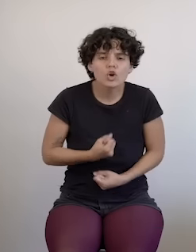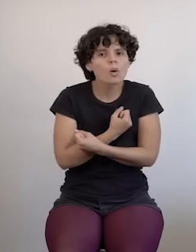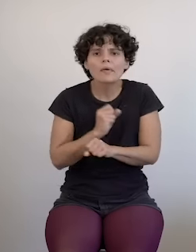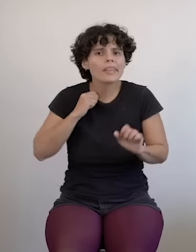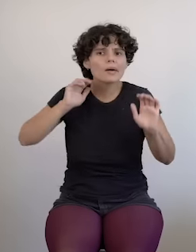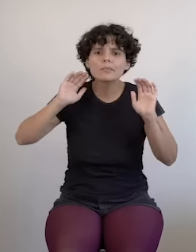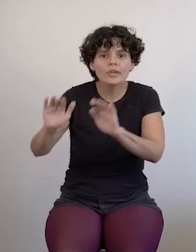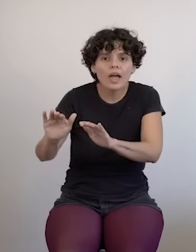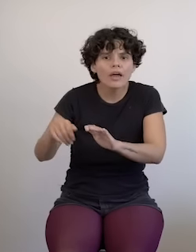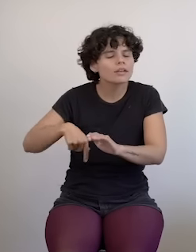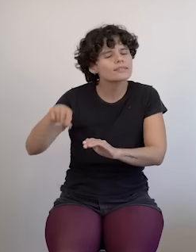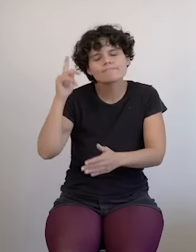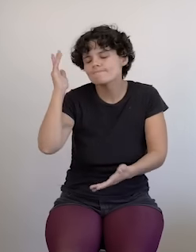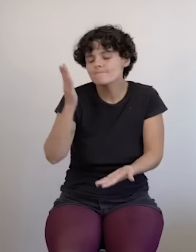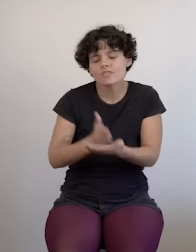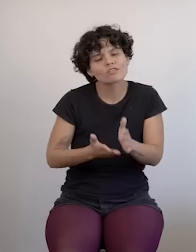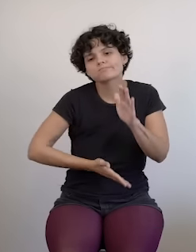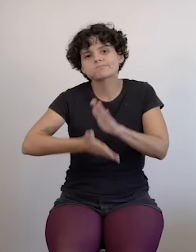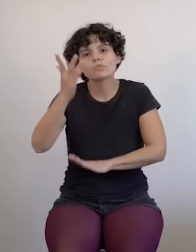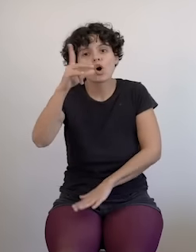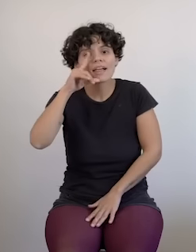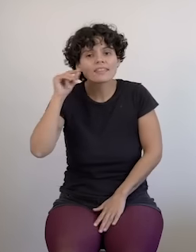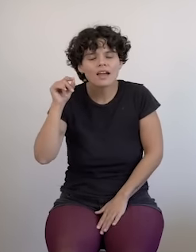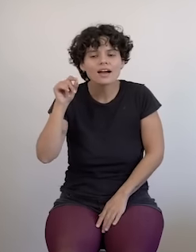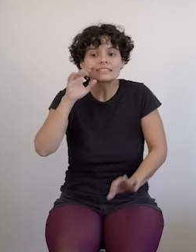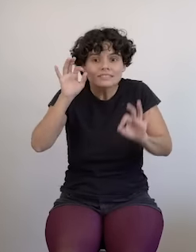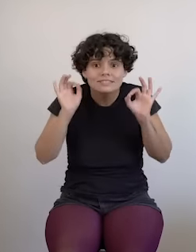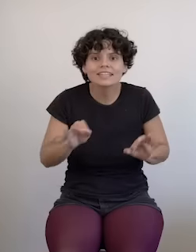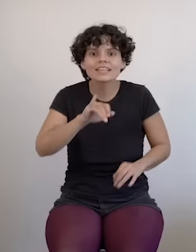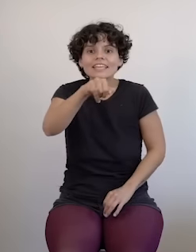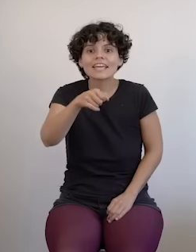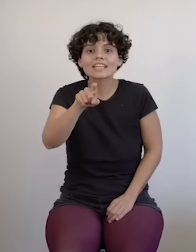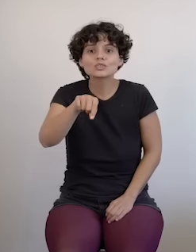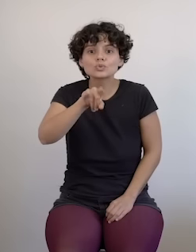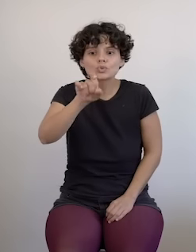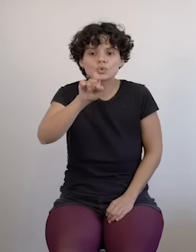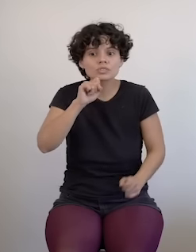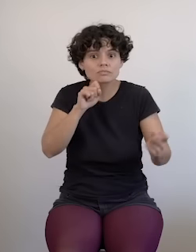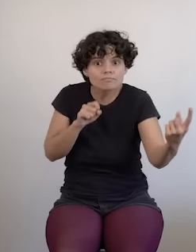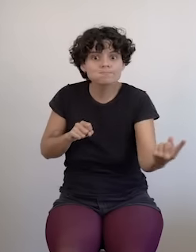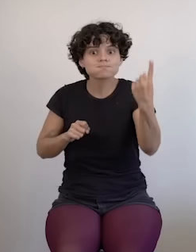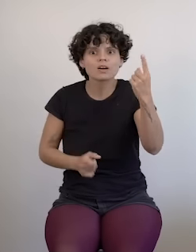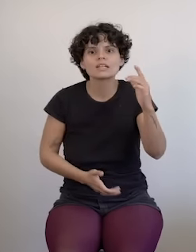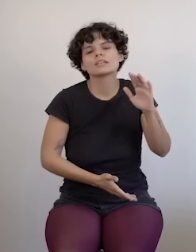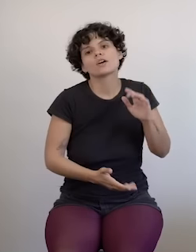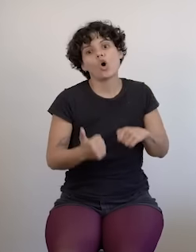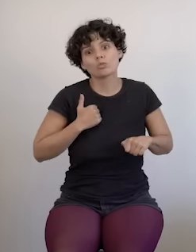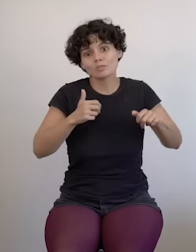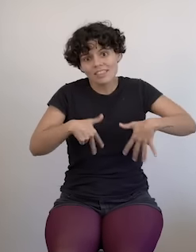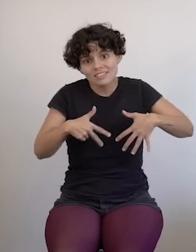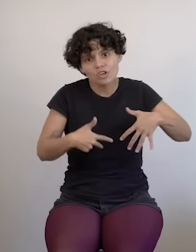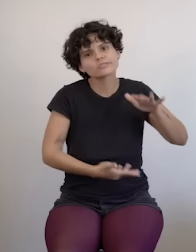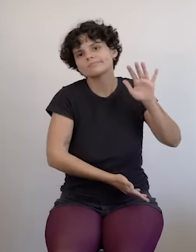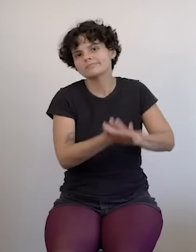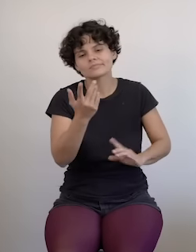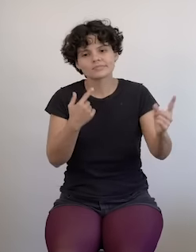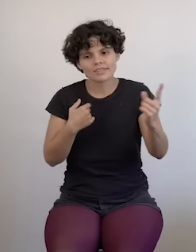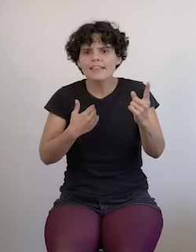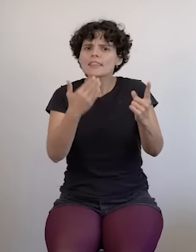sentí mal porque no pude hacerlo y tuvo que irse para otro lado donde una tía. Y ahí sale el Jesús, po. Y al Jesús me lo llevo para la casa de